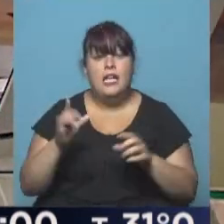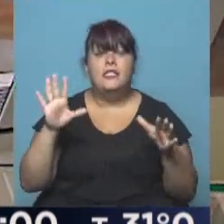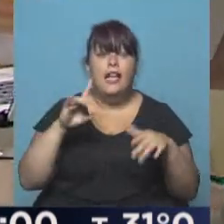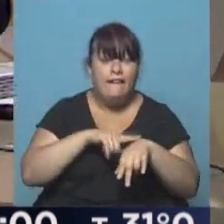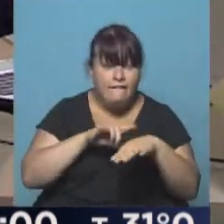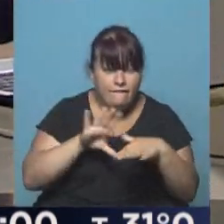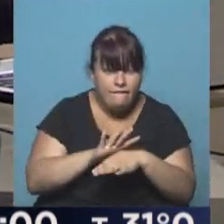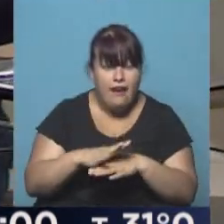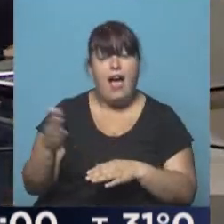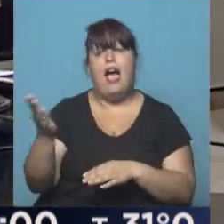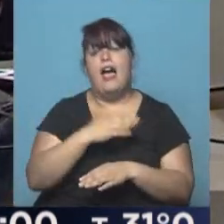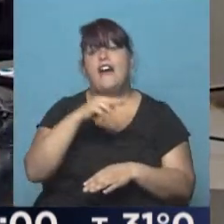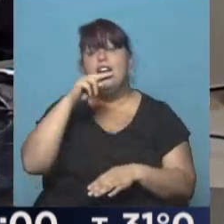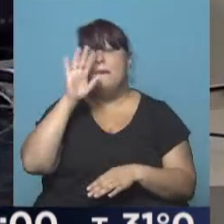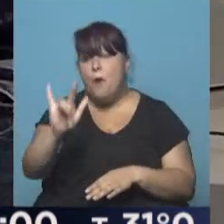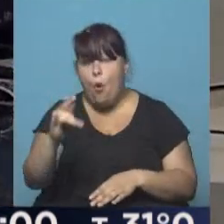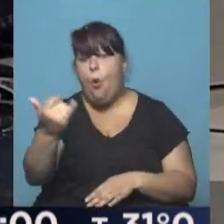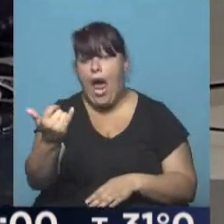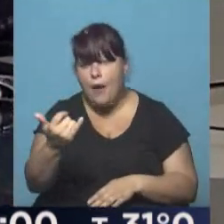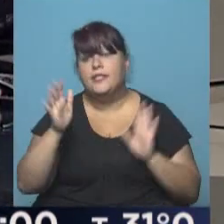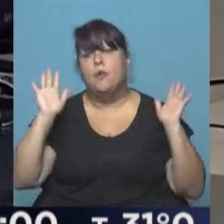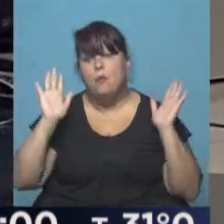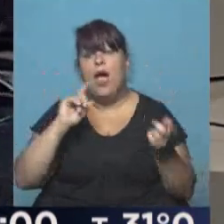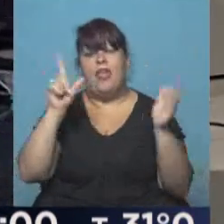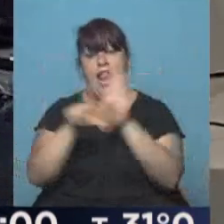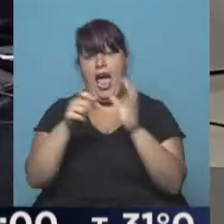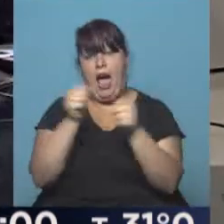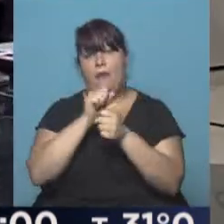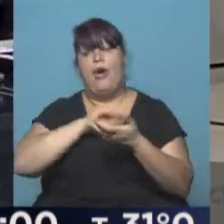tiempos, antes de Navidad, el jueves podría ser convertido en ley en la Cámara de Diputados.